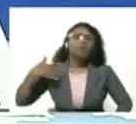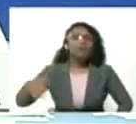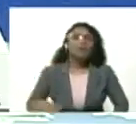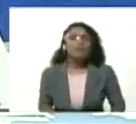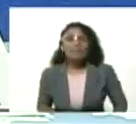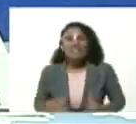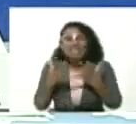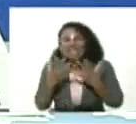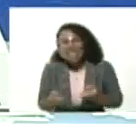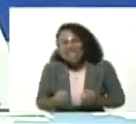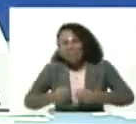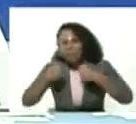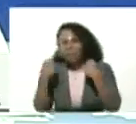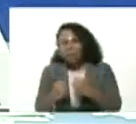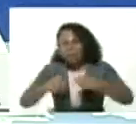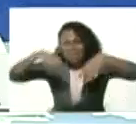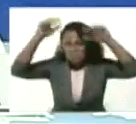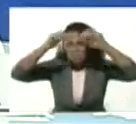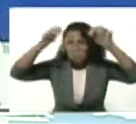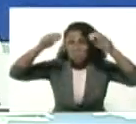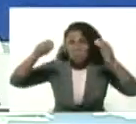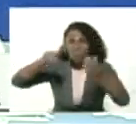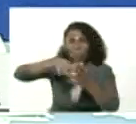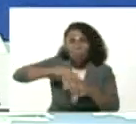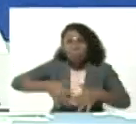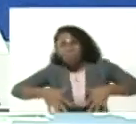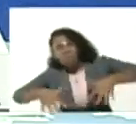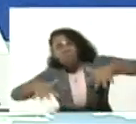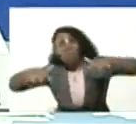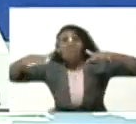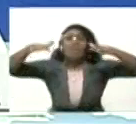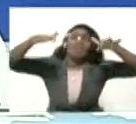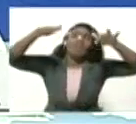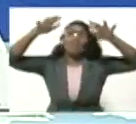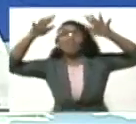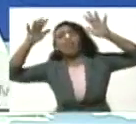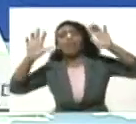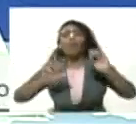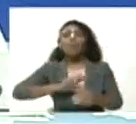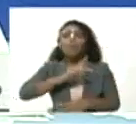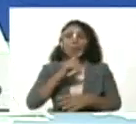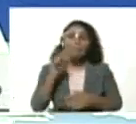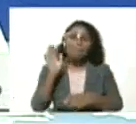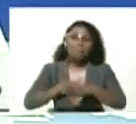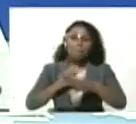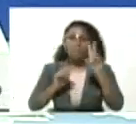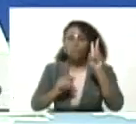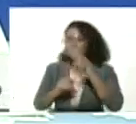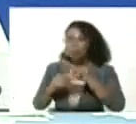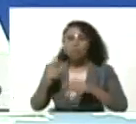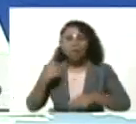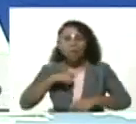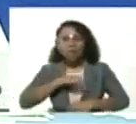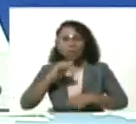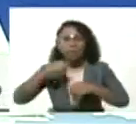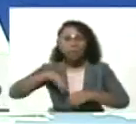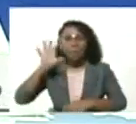extremas, lluvias, inundaciones destructivas como las que estamos viendo nosotros aquí en nuestro